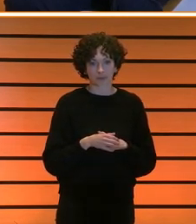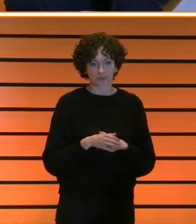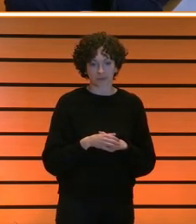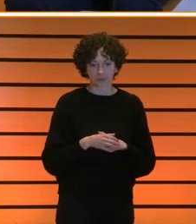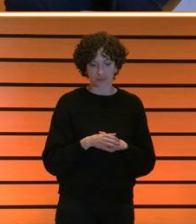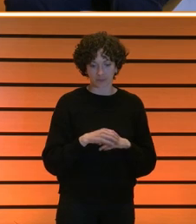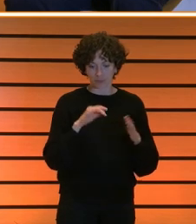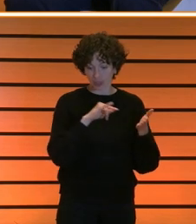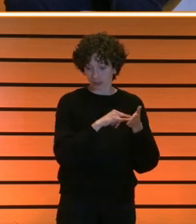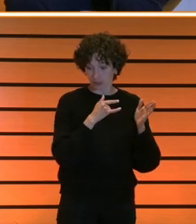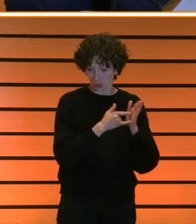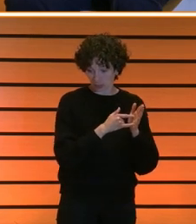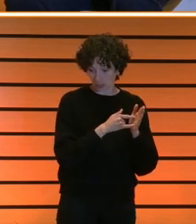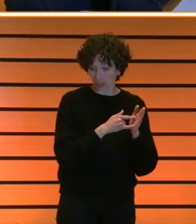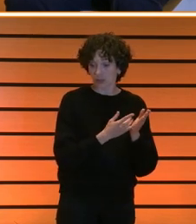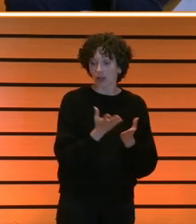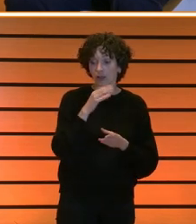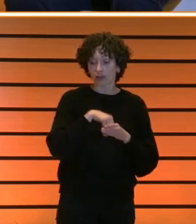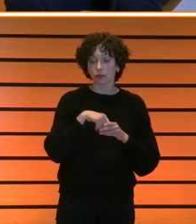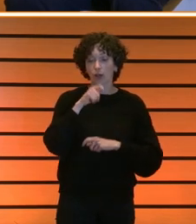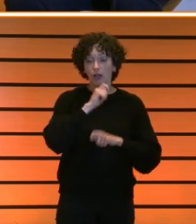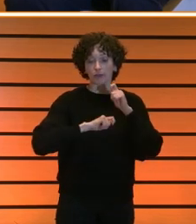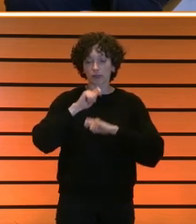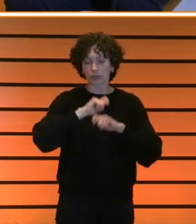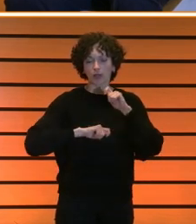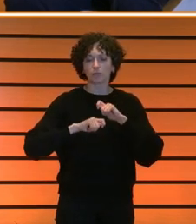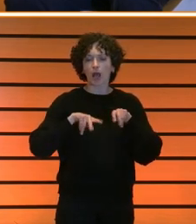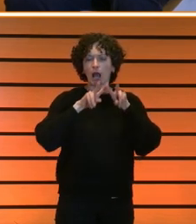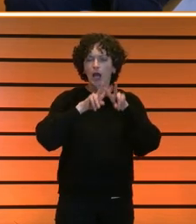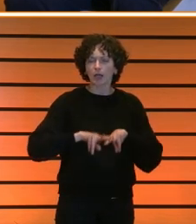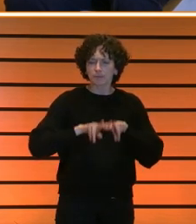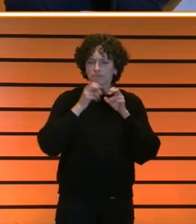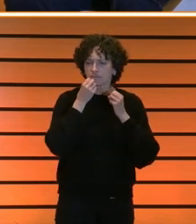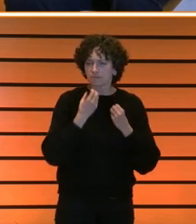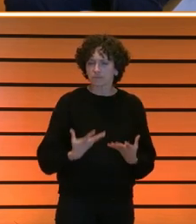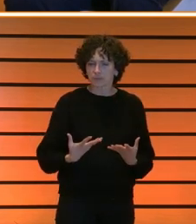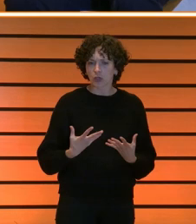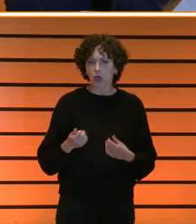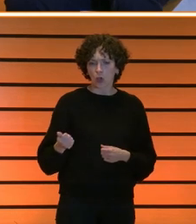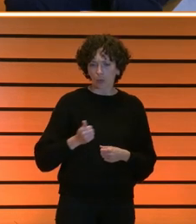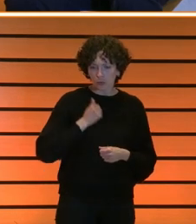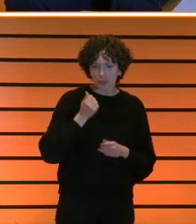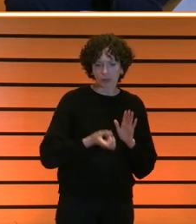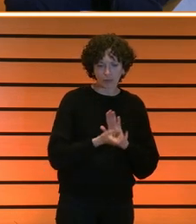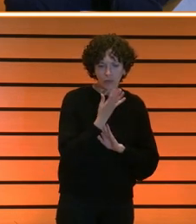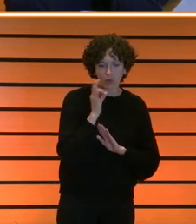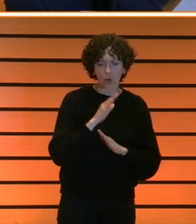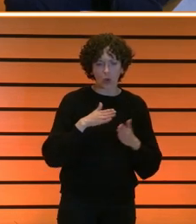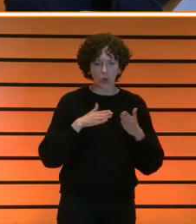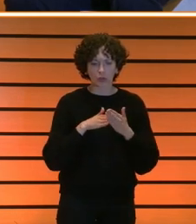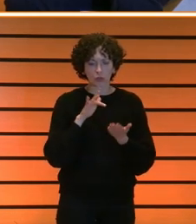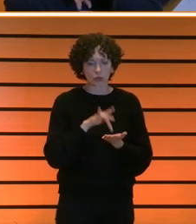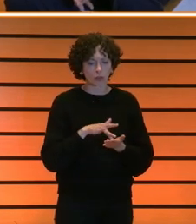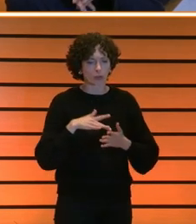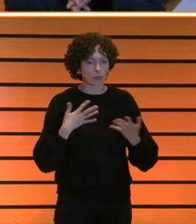incorporación de la tecnología en nuestras organizaciones qué oportunidades o qué obstáculos estás viendo cuando